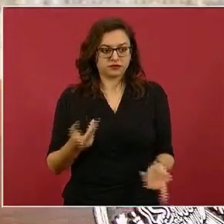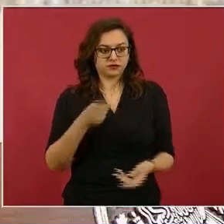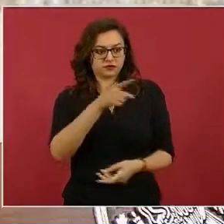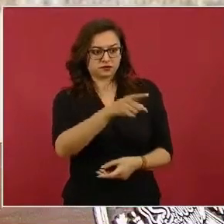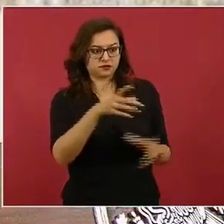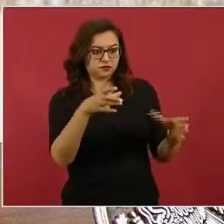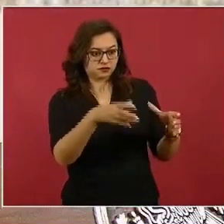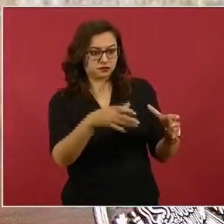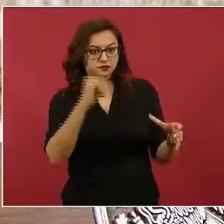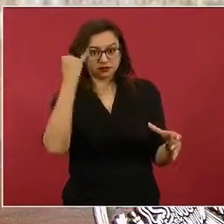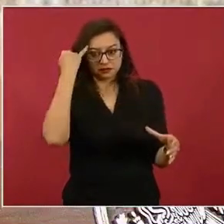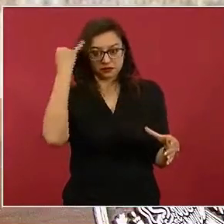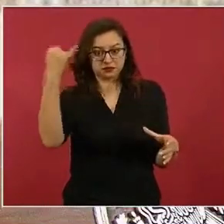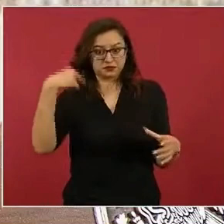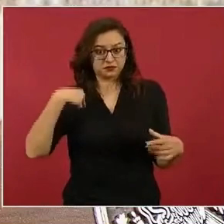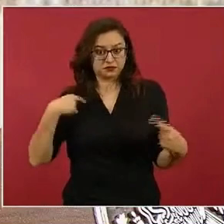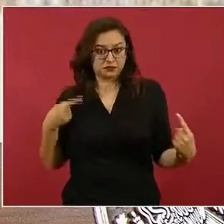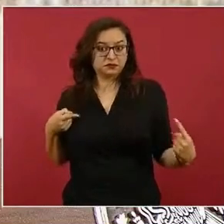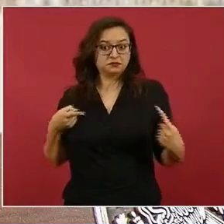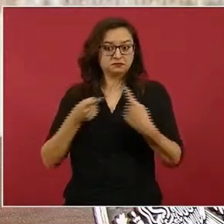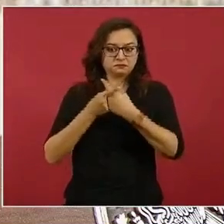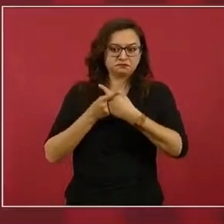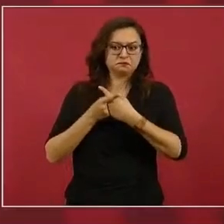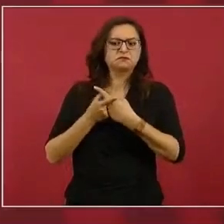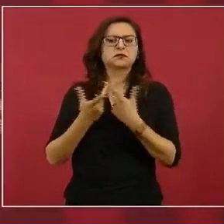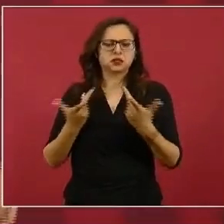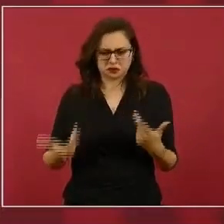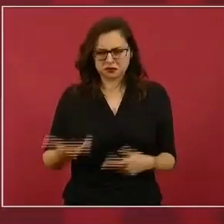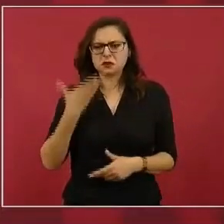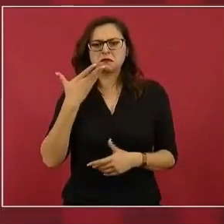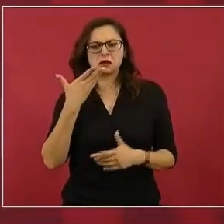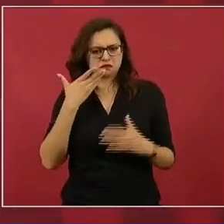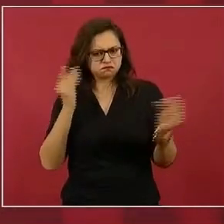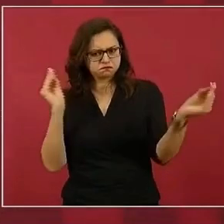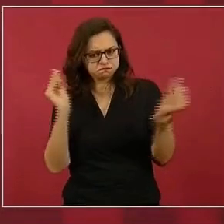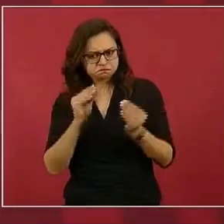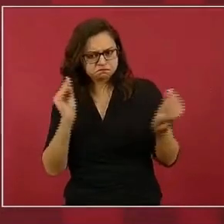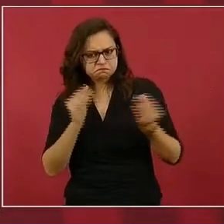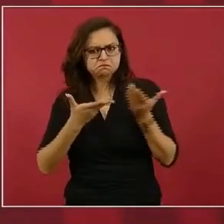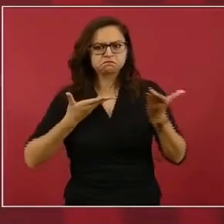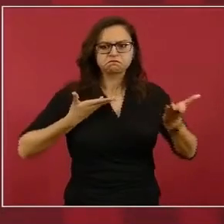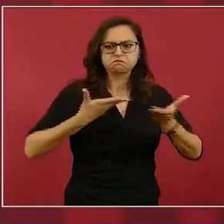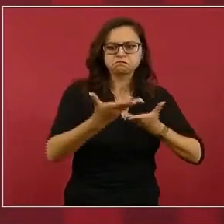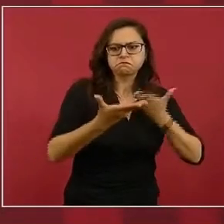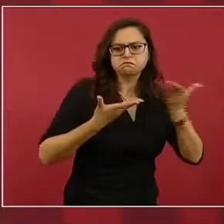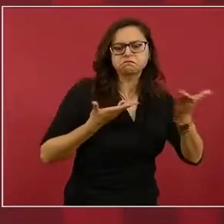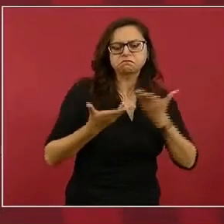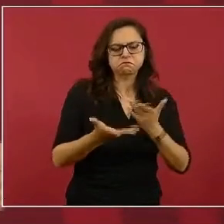confrontando ideas, y que lo estemos haciendo de manera pacífica. No pasa de